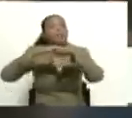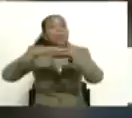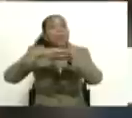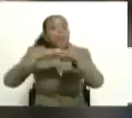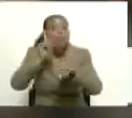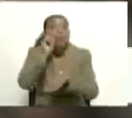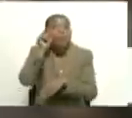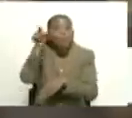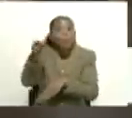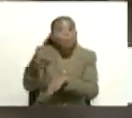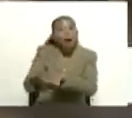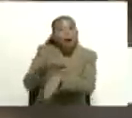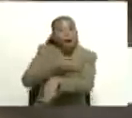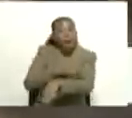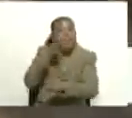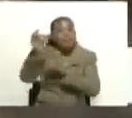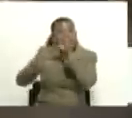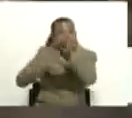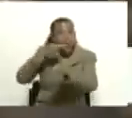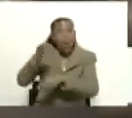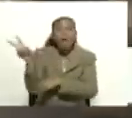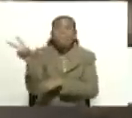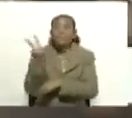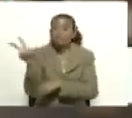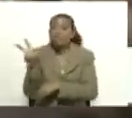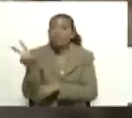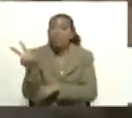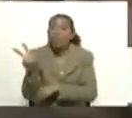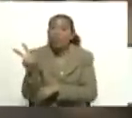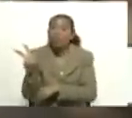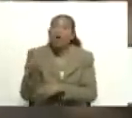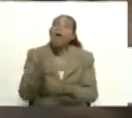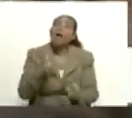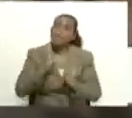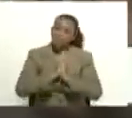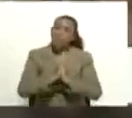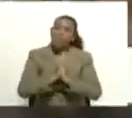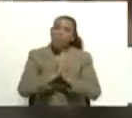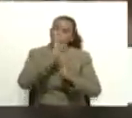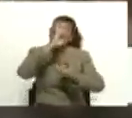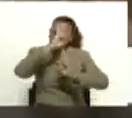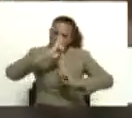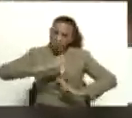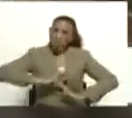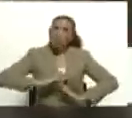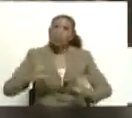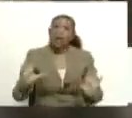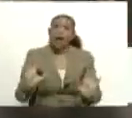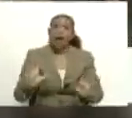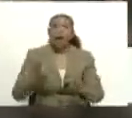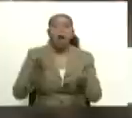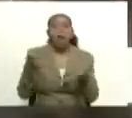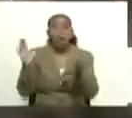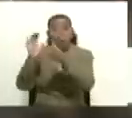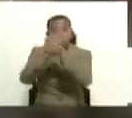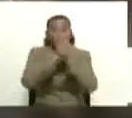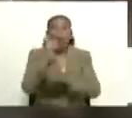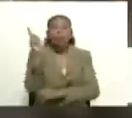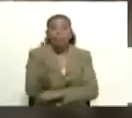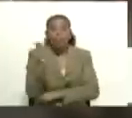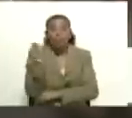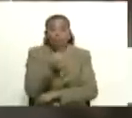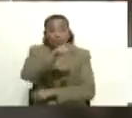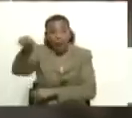Pedro Infante, a Venezuela y muy responsablemente a los colegas diputados